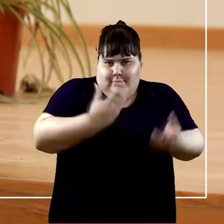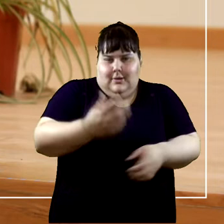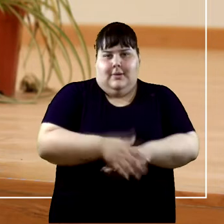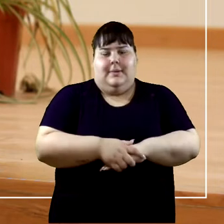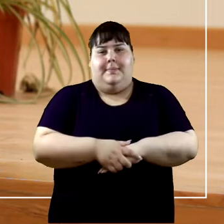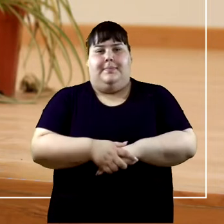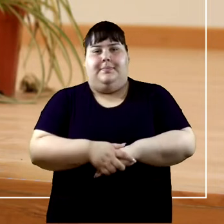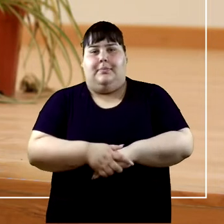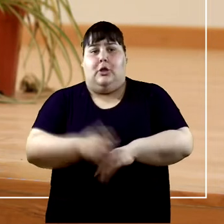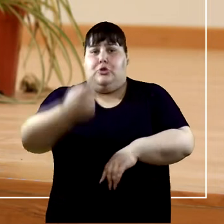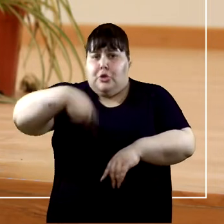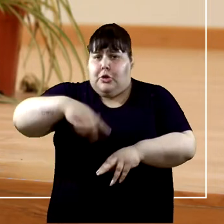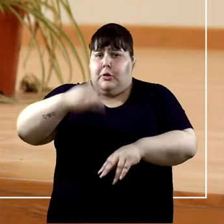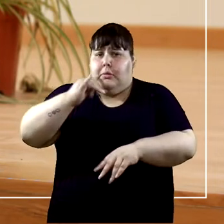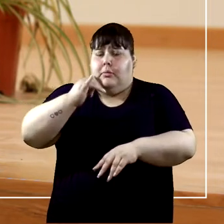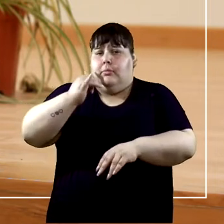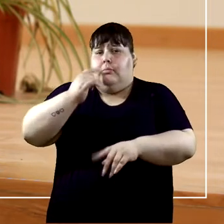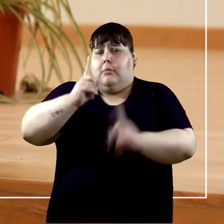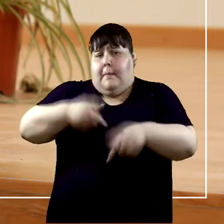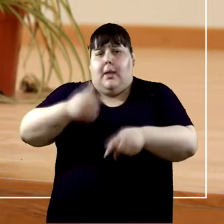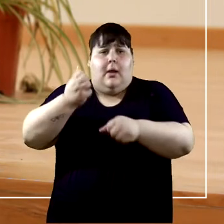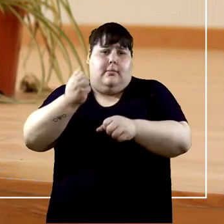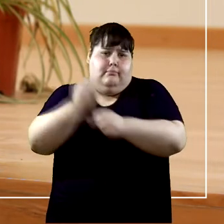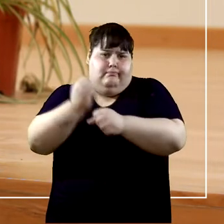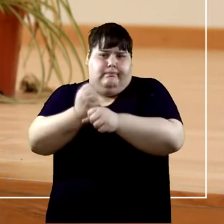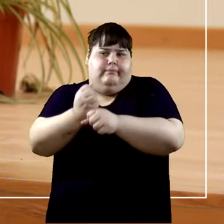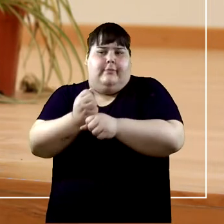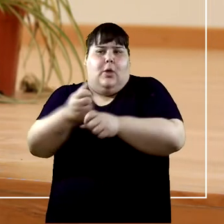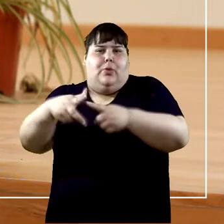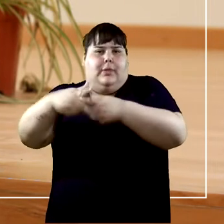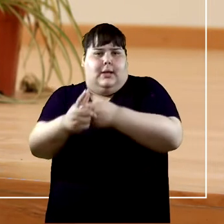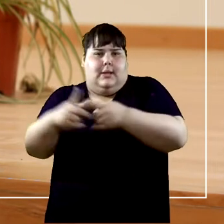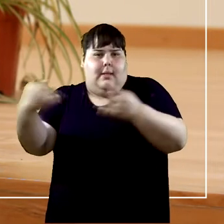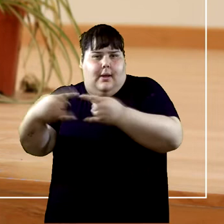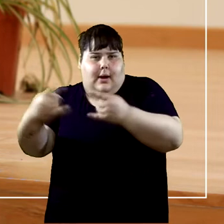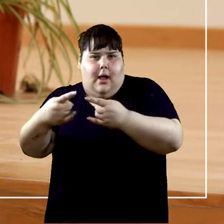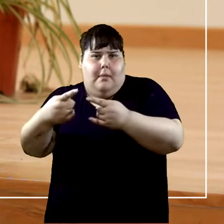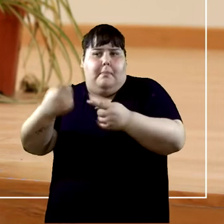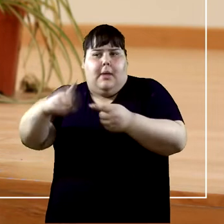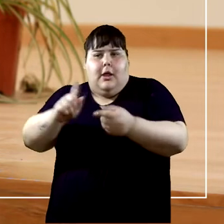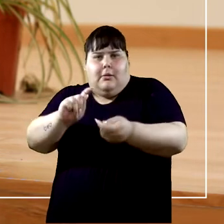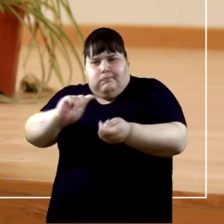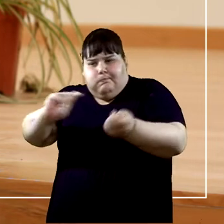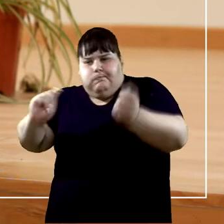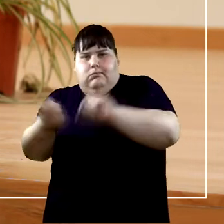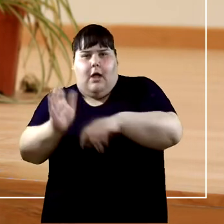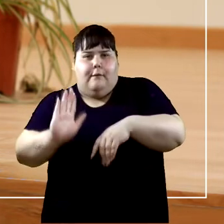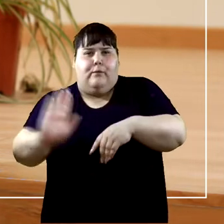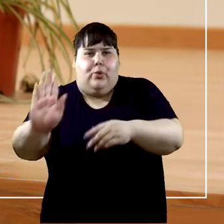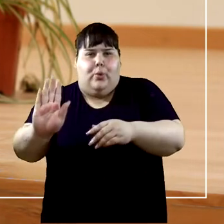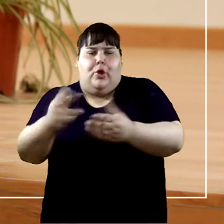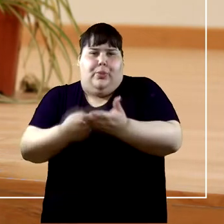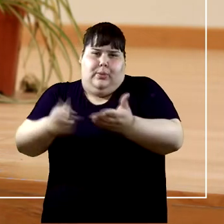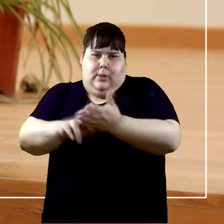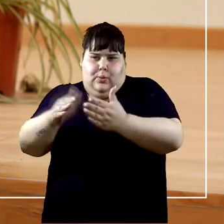estábamos trabajando con talleres de rap y esto se fue modificando hasta tanto bueno puede ofrecerse de nuevo es a ese